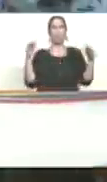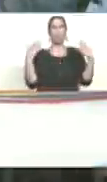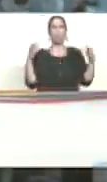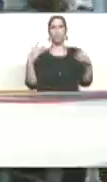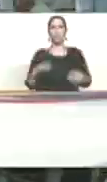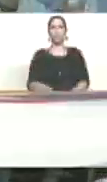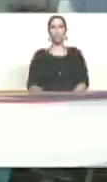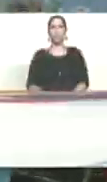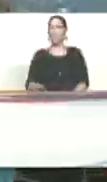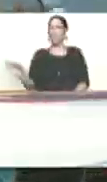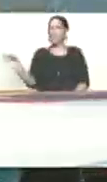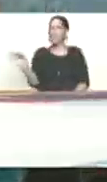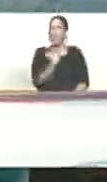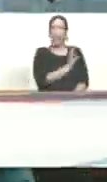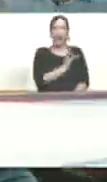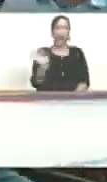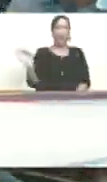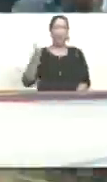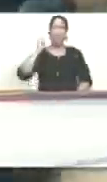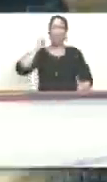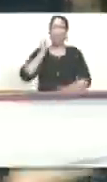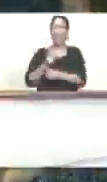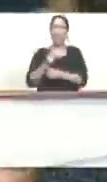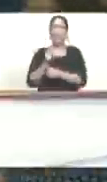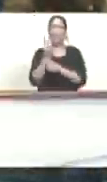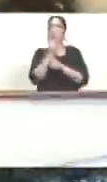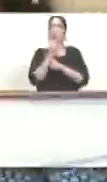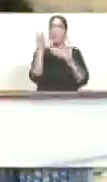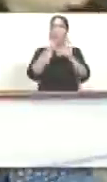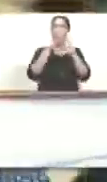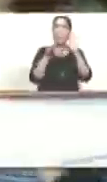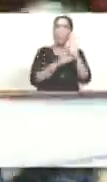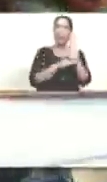Nadie debe desobedecer esta orden.